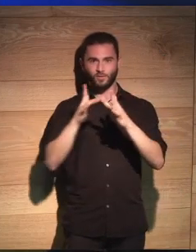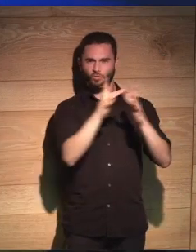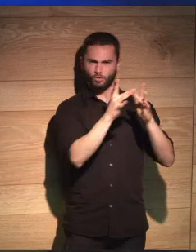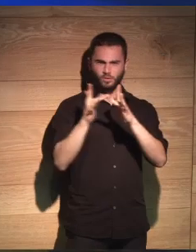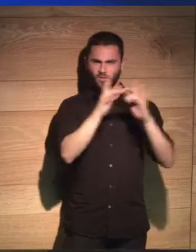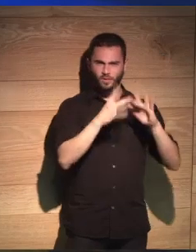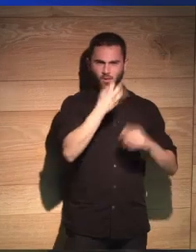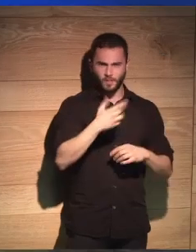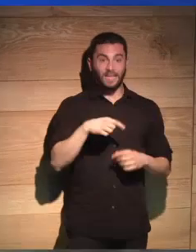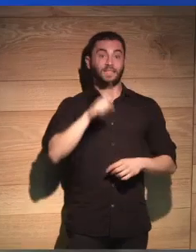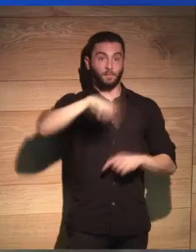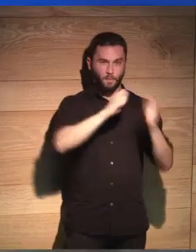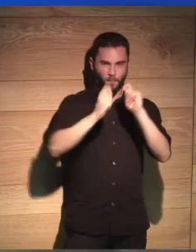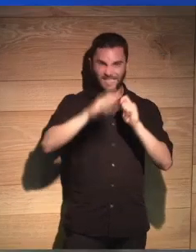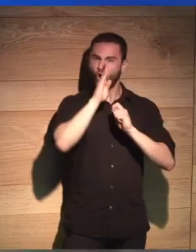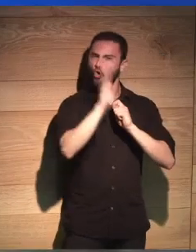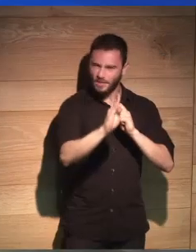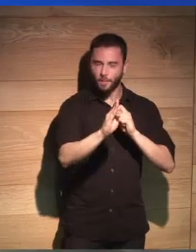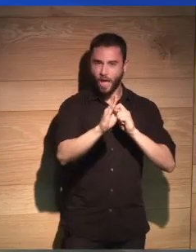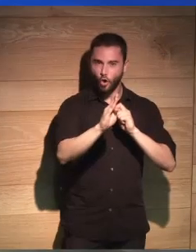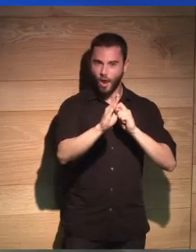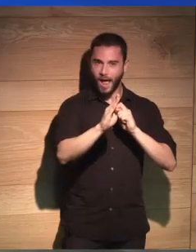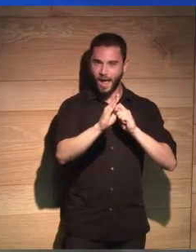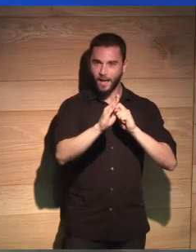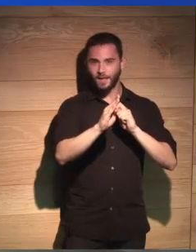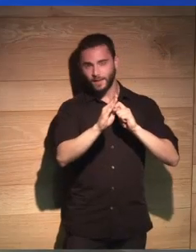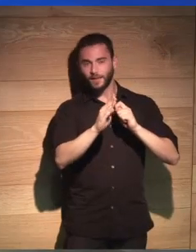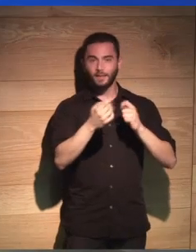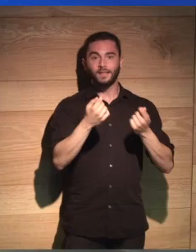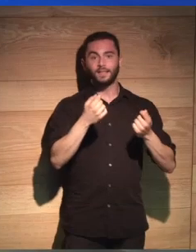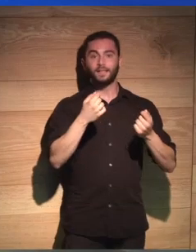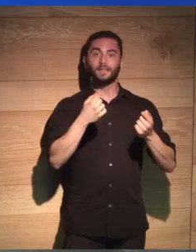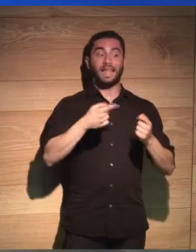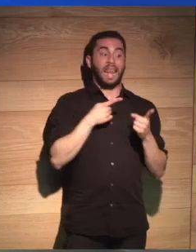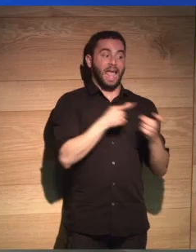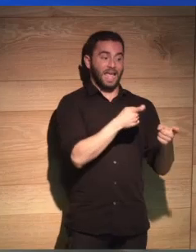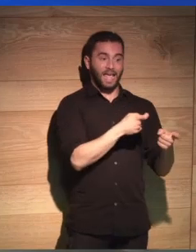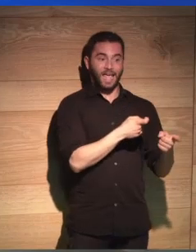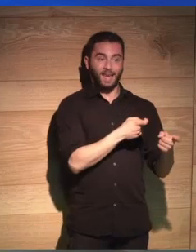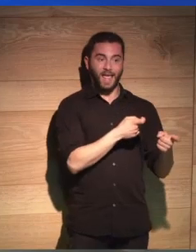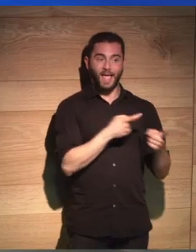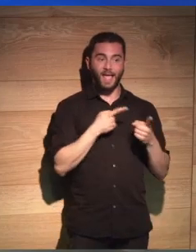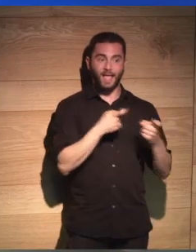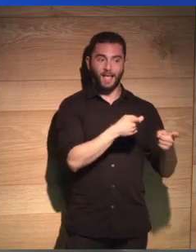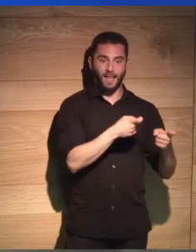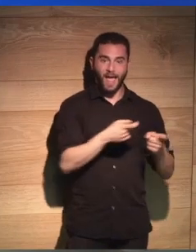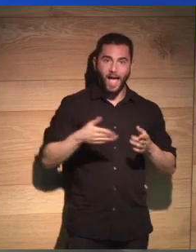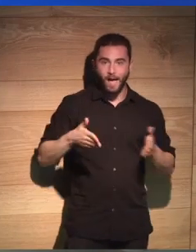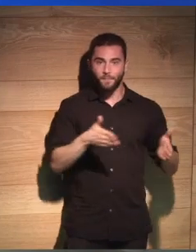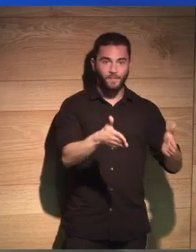se anima a dar una visión más realista de lo que estaba pasando. Sabéis que en la guerra la Gran Vía se la llamaban la avenida